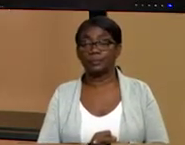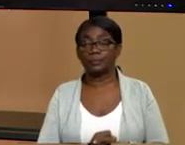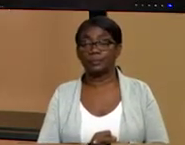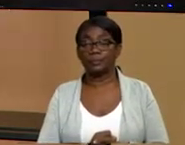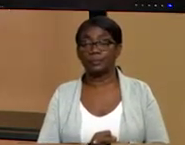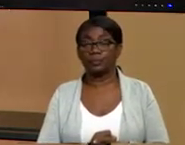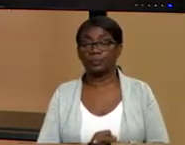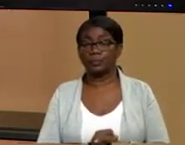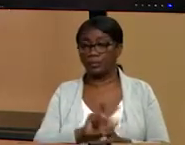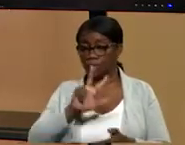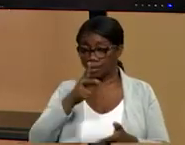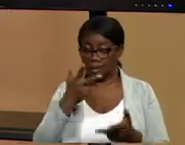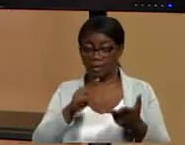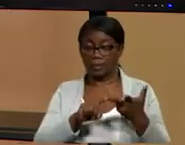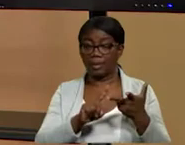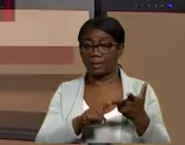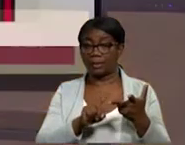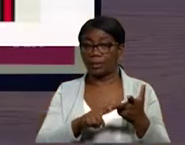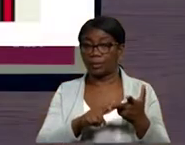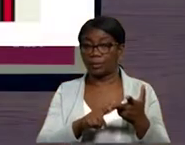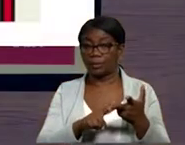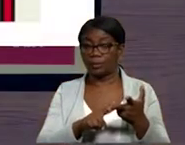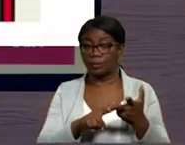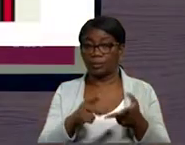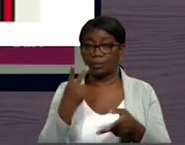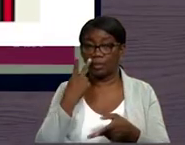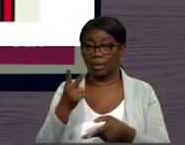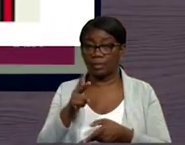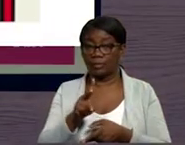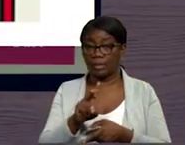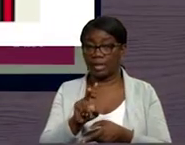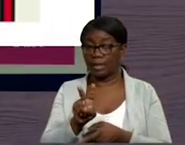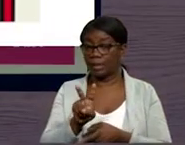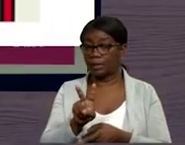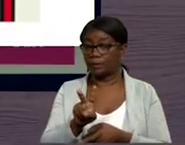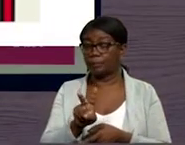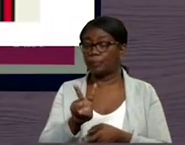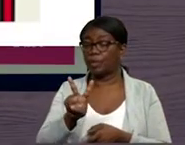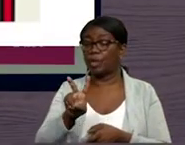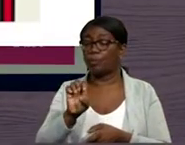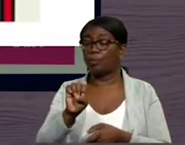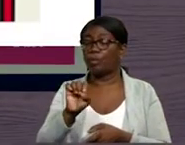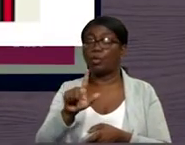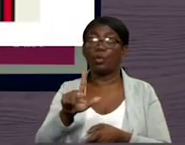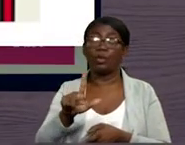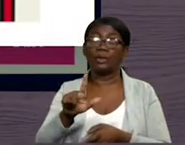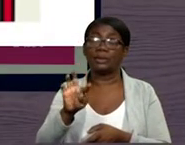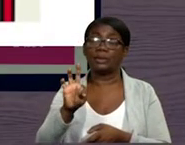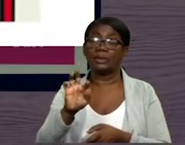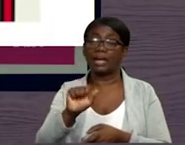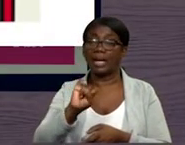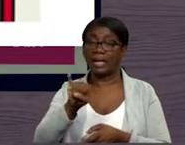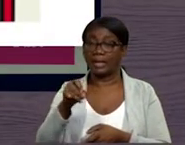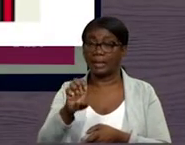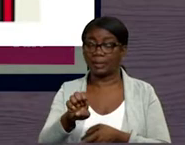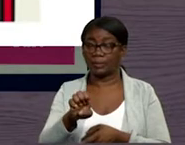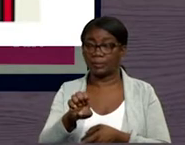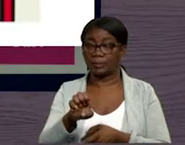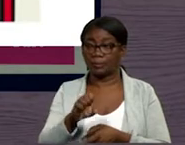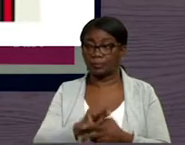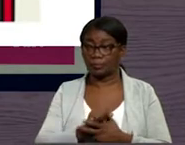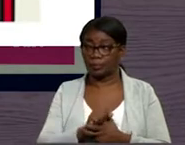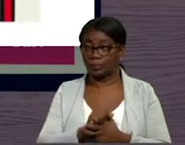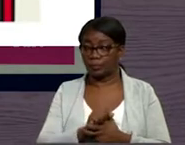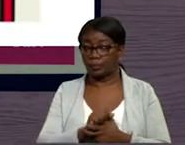Vamos a ver el tercer paso, verificar el voltaje previamente de la fuente. Ahí ustedes observan. El